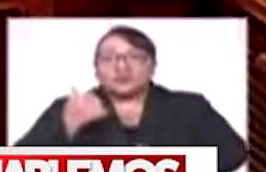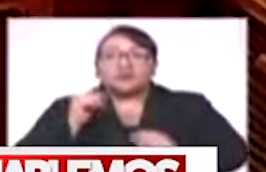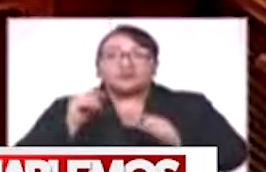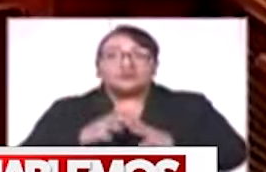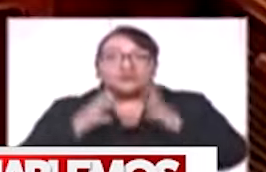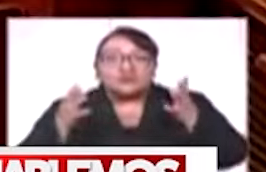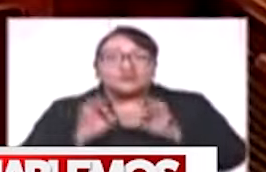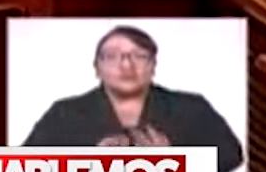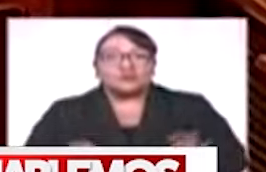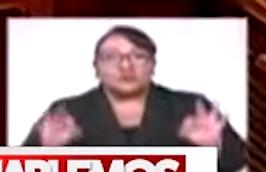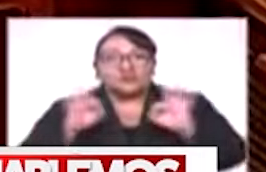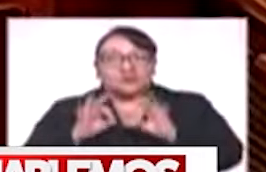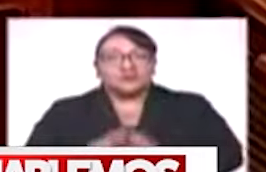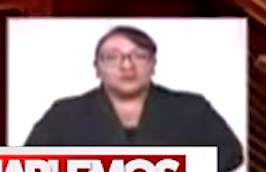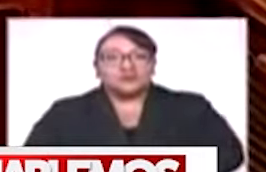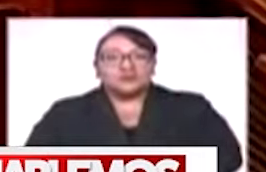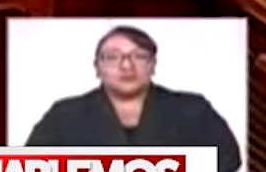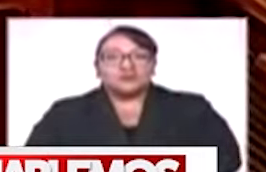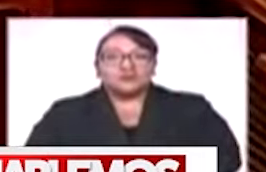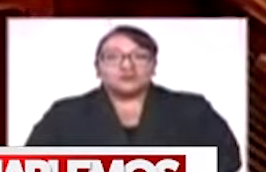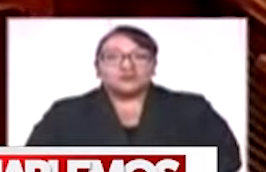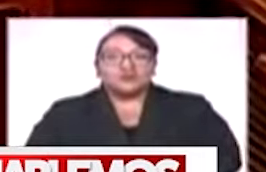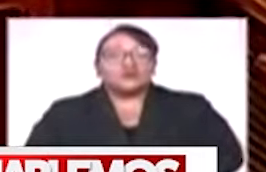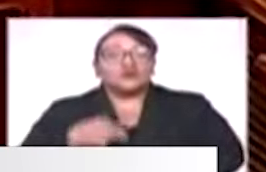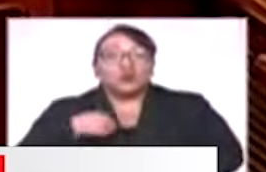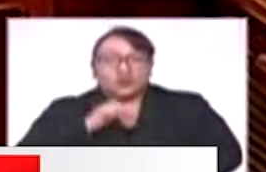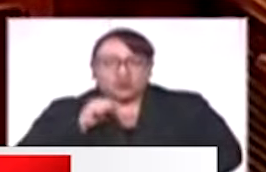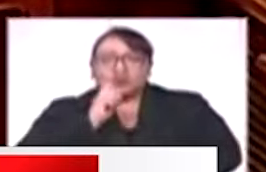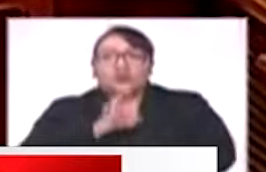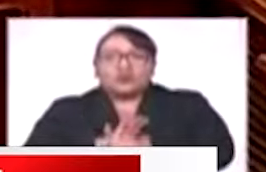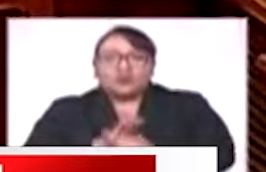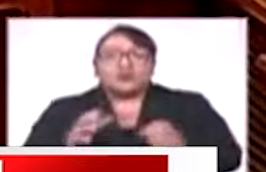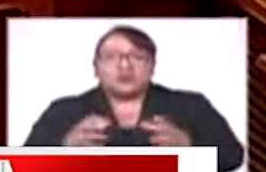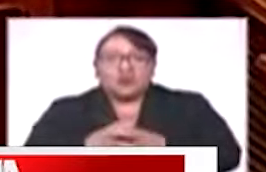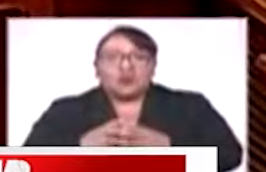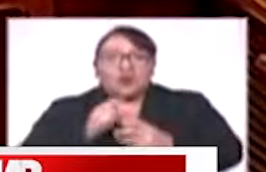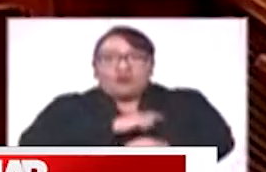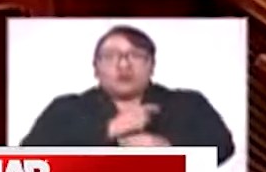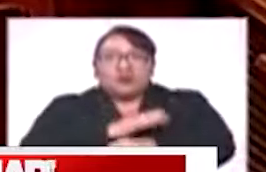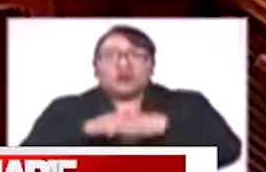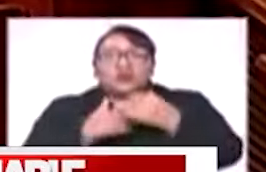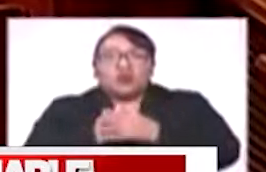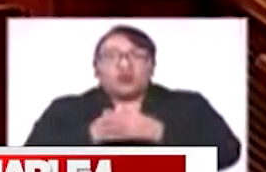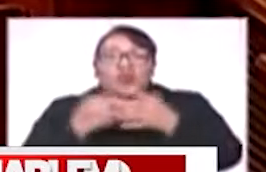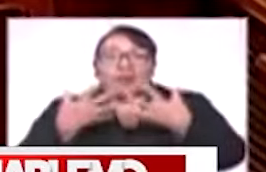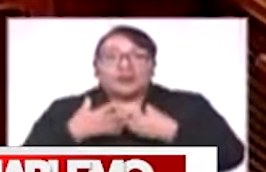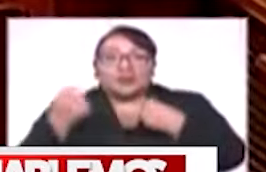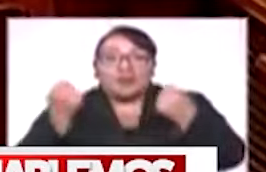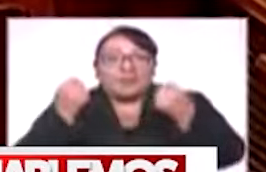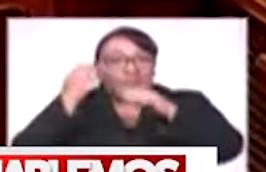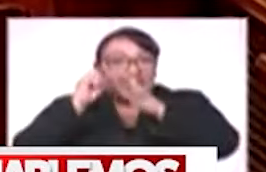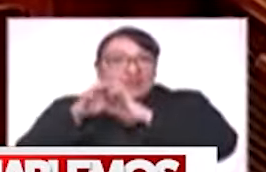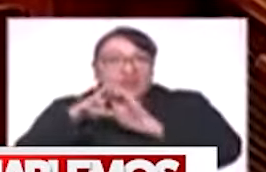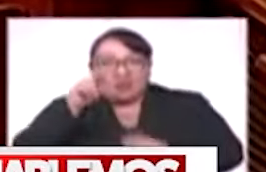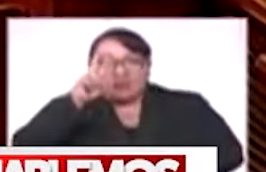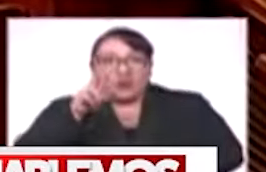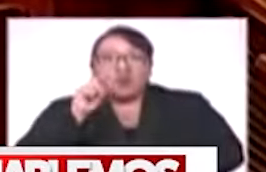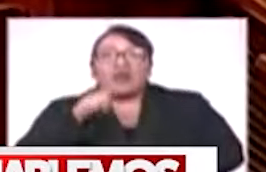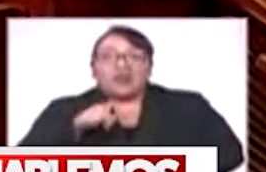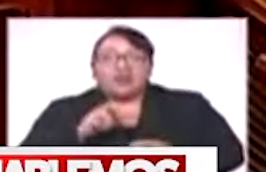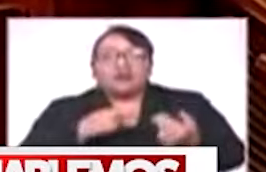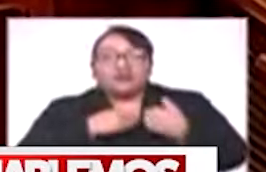gran importancia. Estamos comprometidos con el fortalecimiento de la industria minera peruana, que